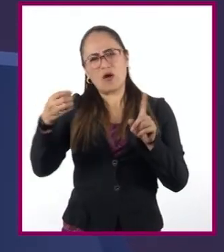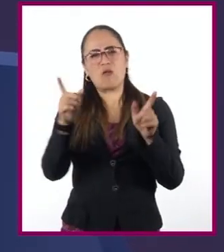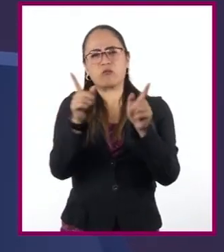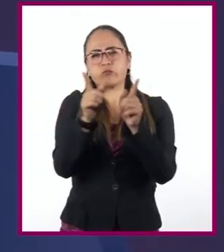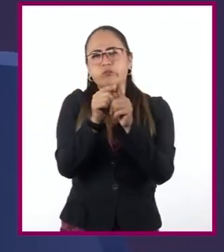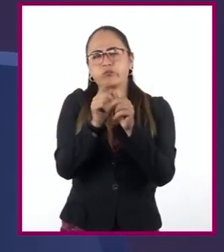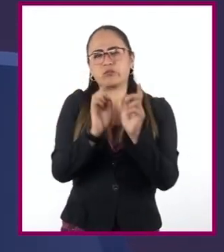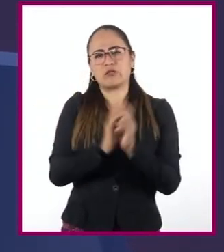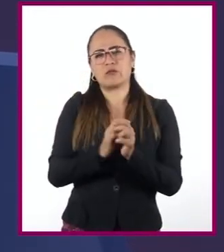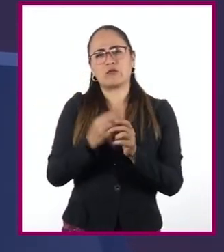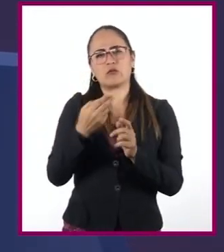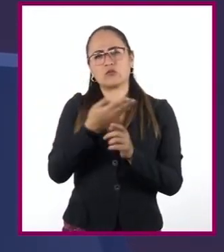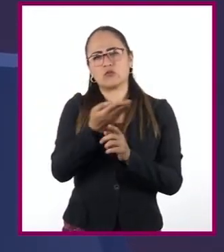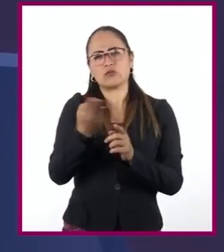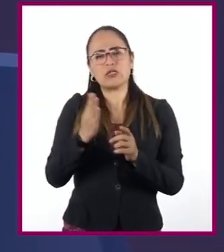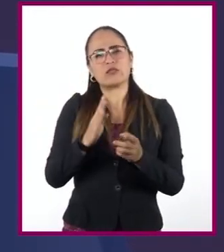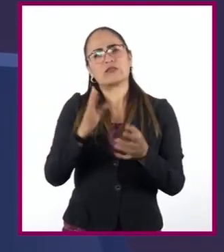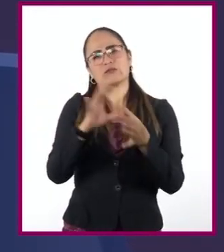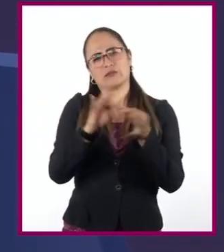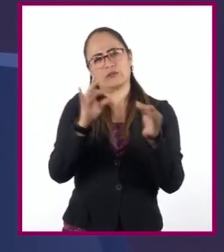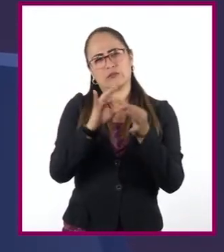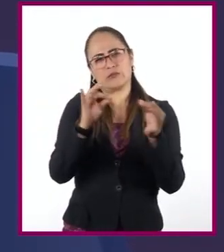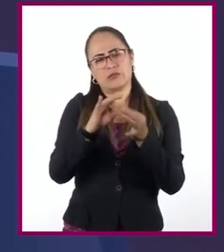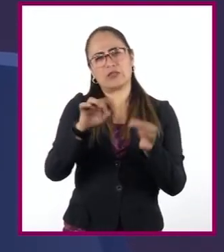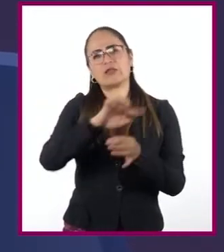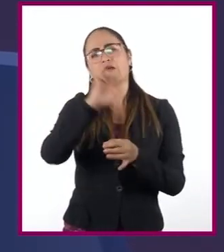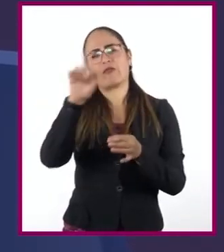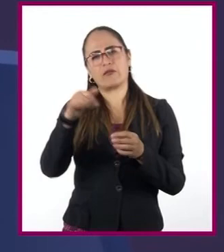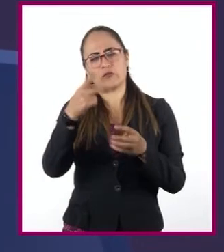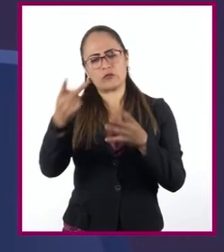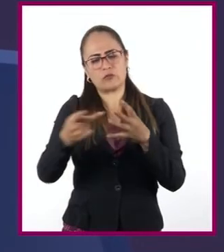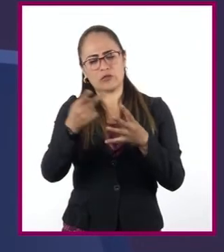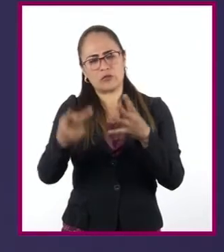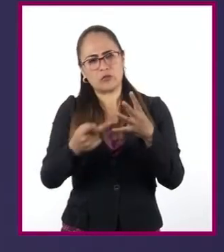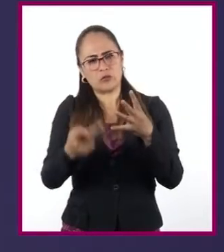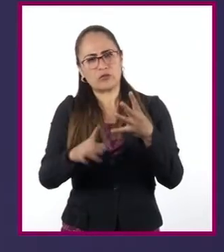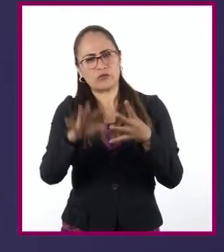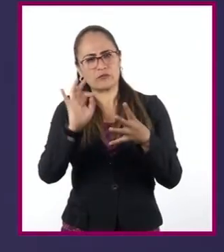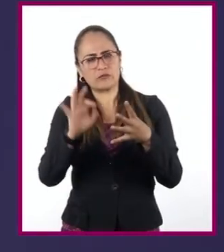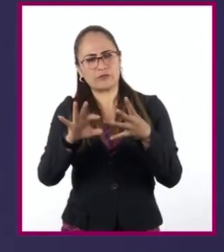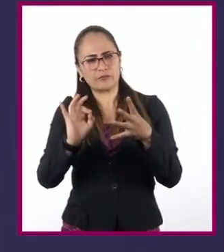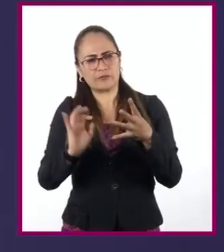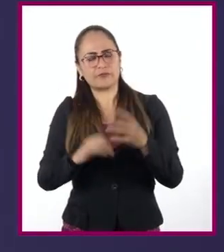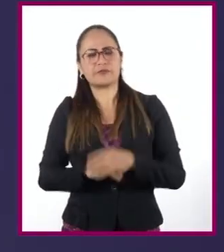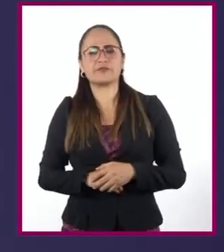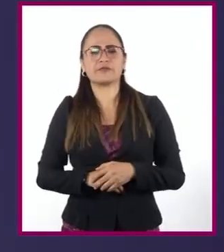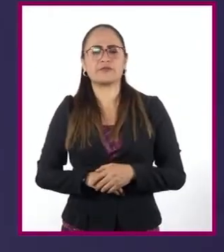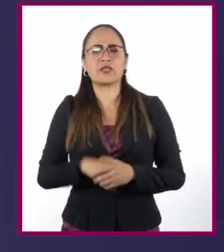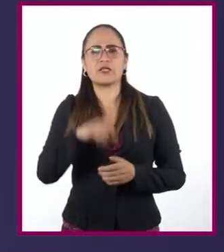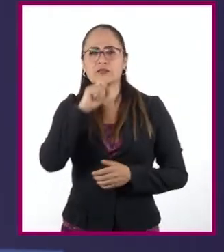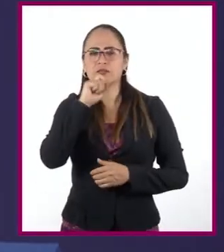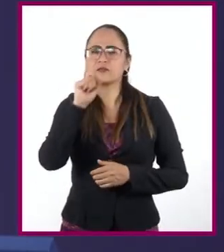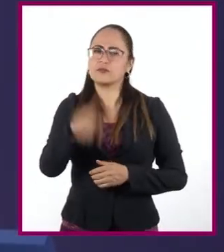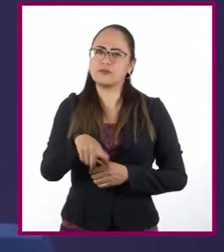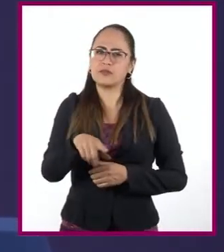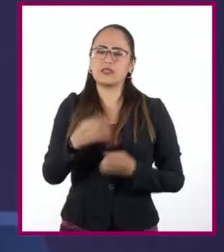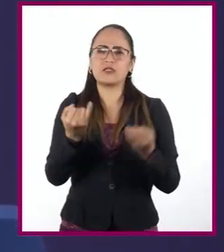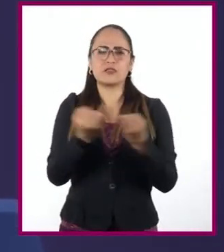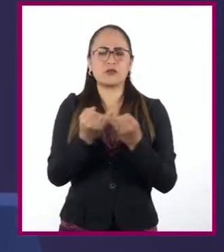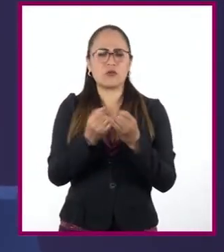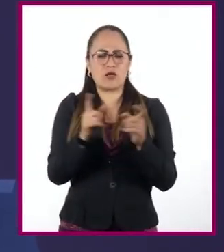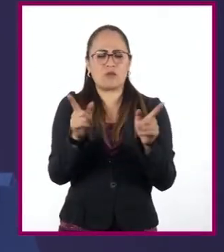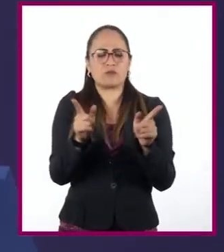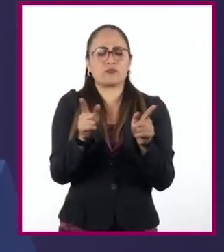brevemente lo que van a exponer y enseguida las preguntas elegidas. También les propongo incluir una